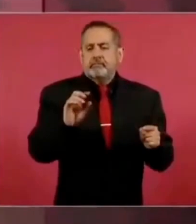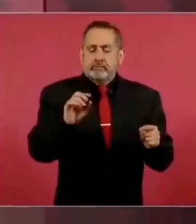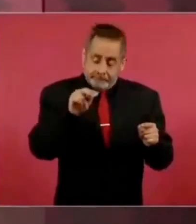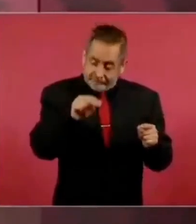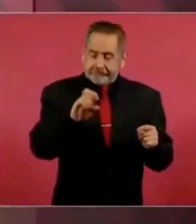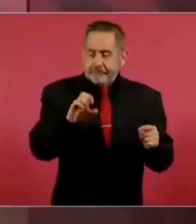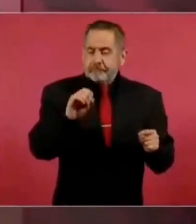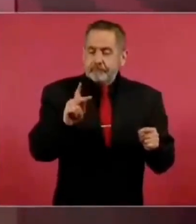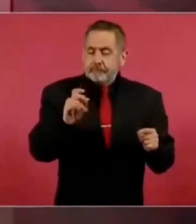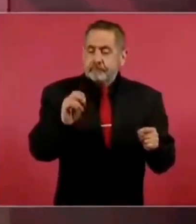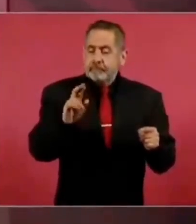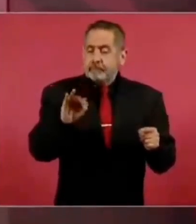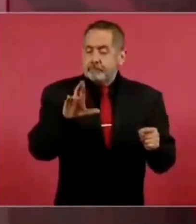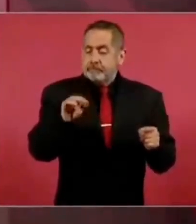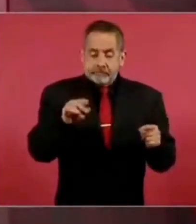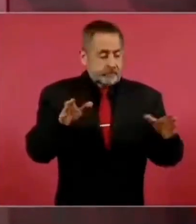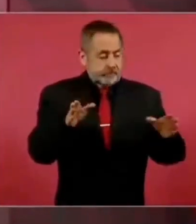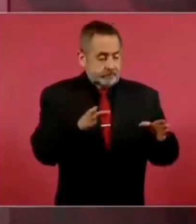coloca